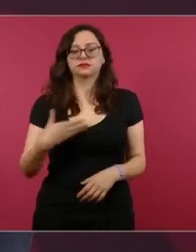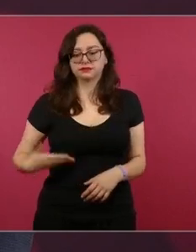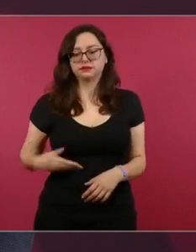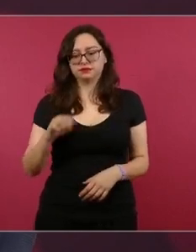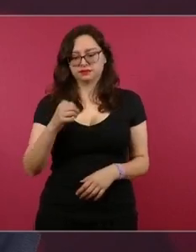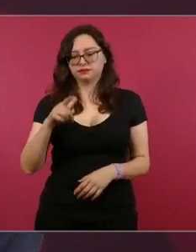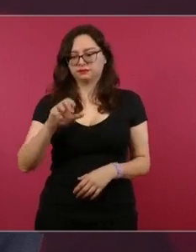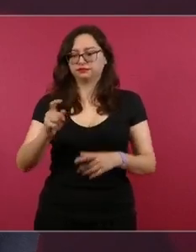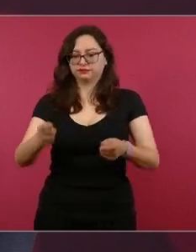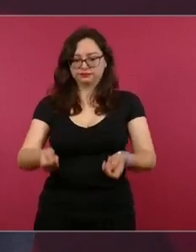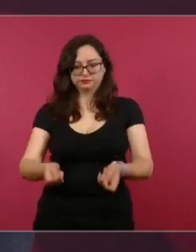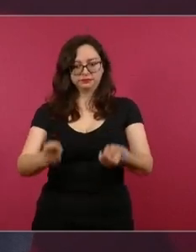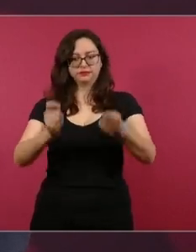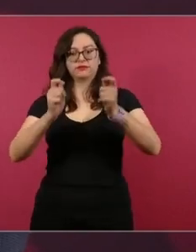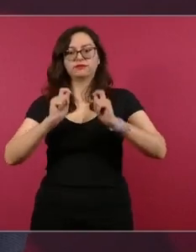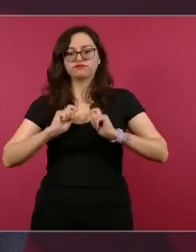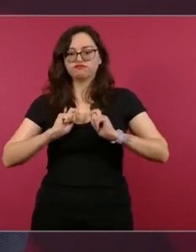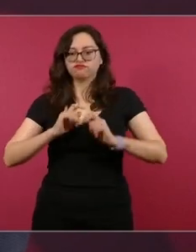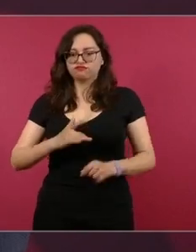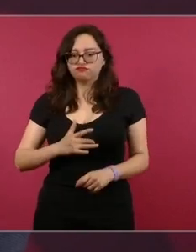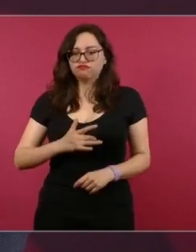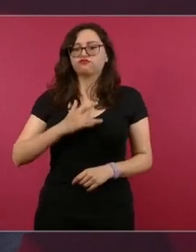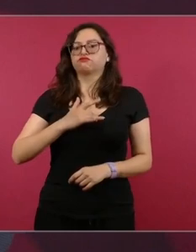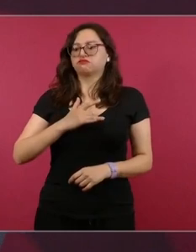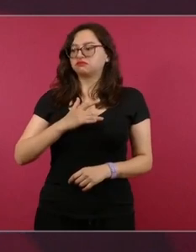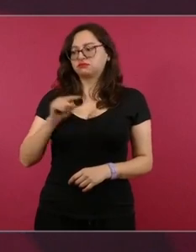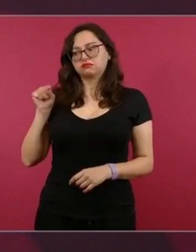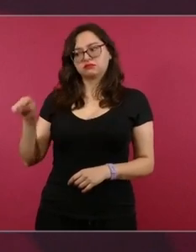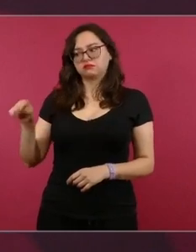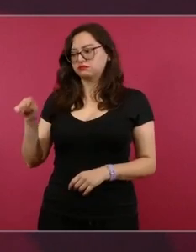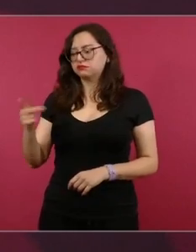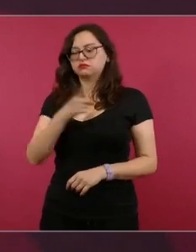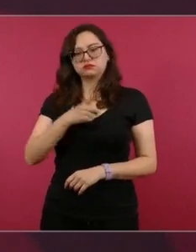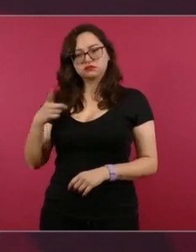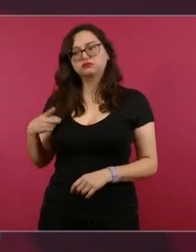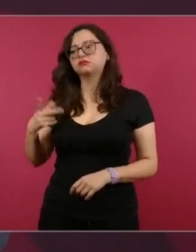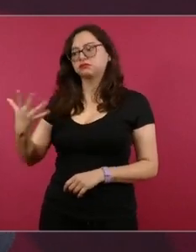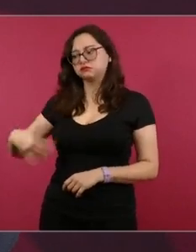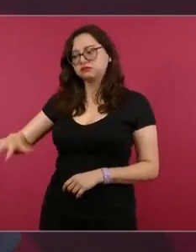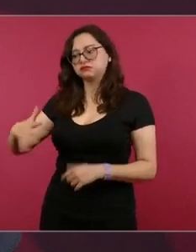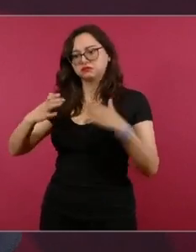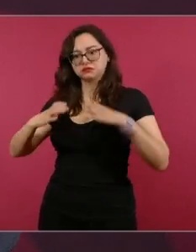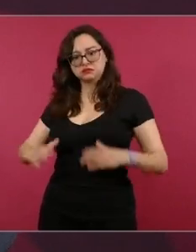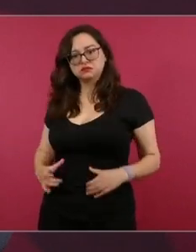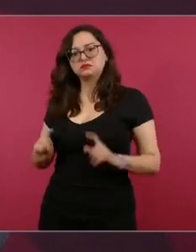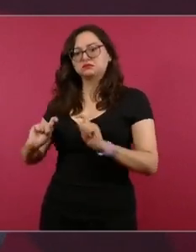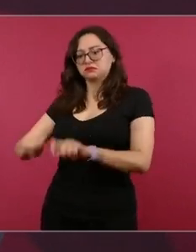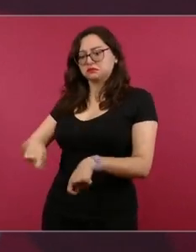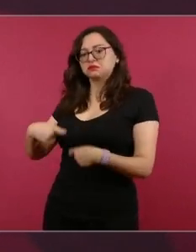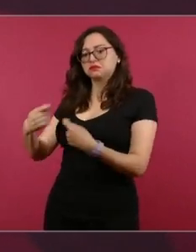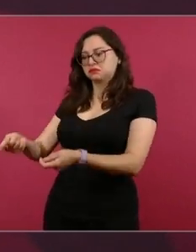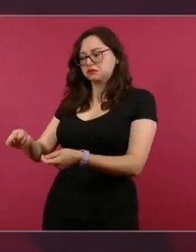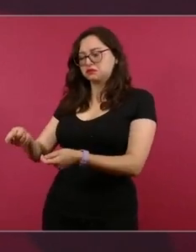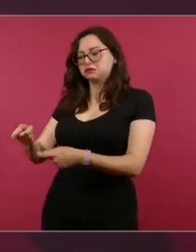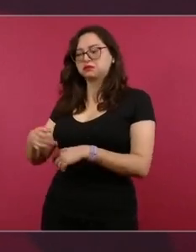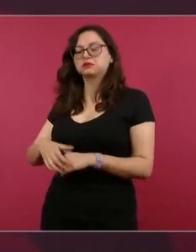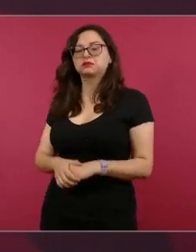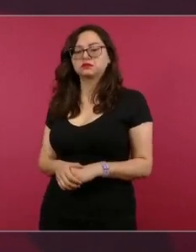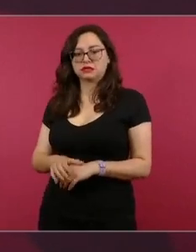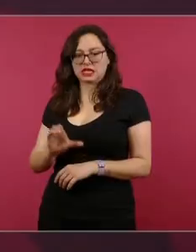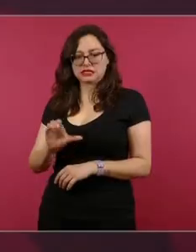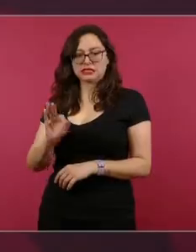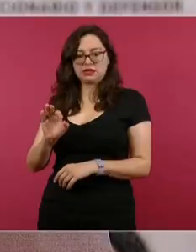presidente nos encargó el rescate en Pasta de Conchos. Yo no quiero más